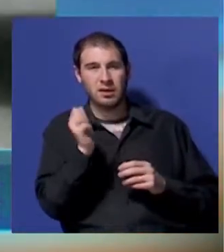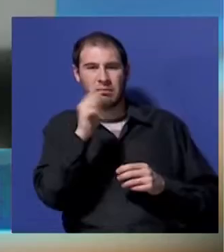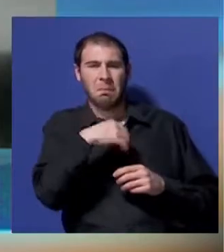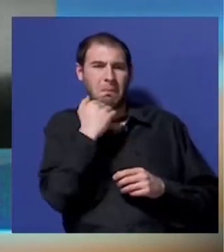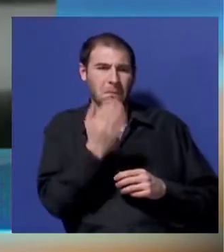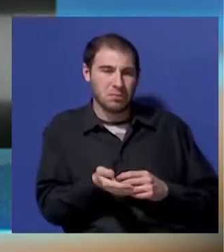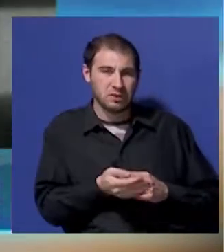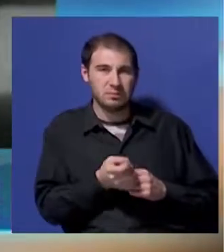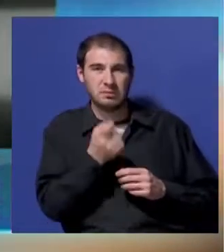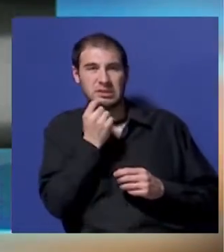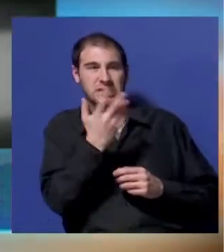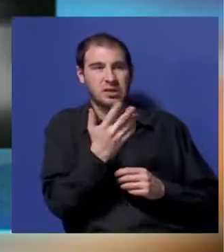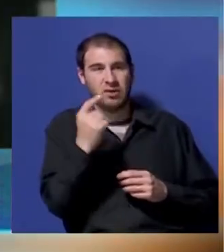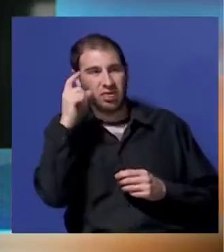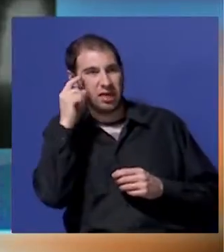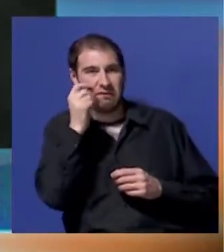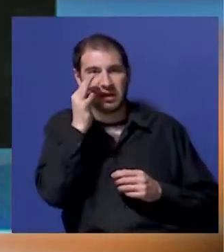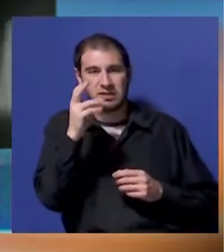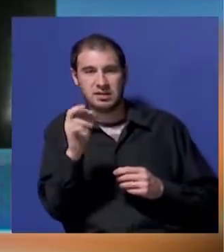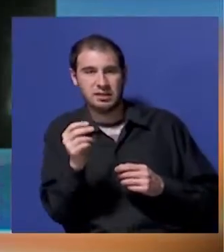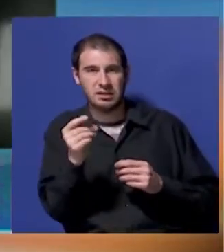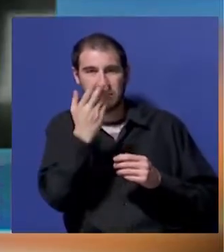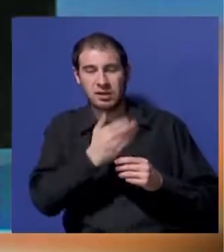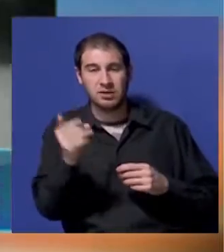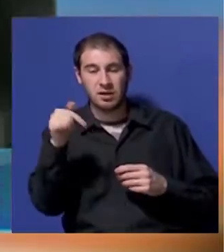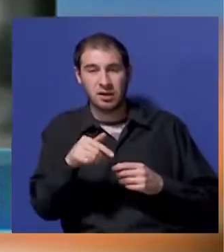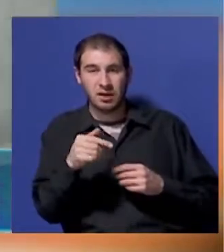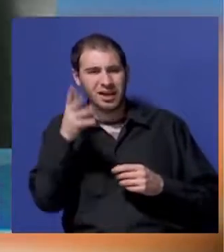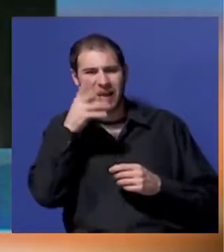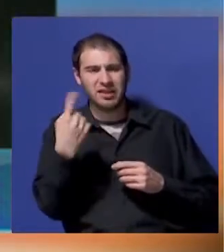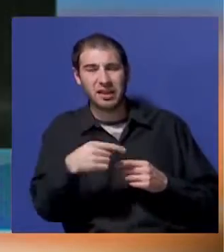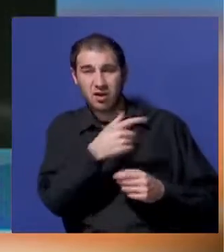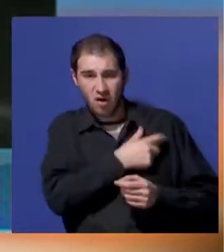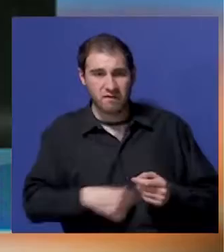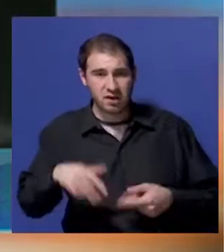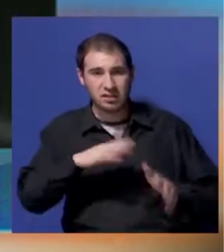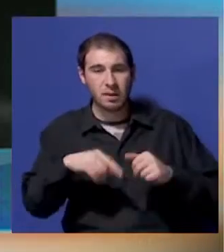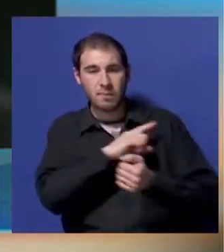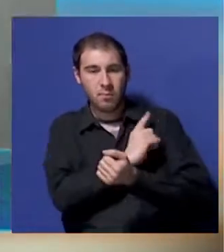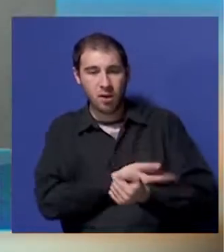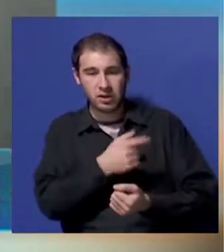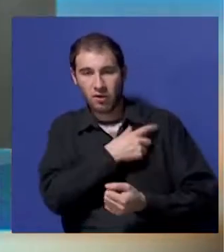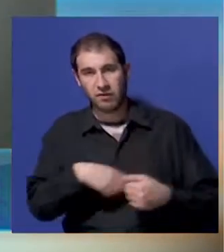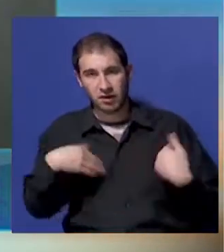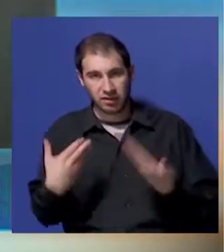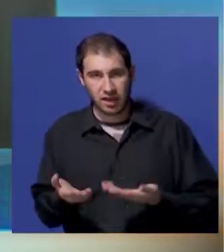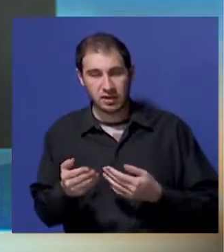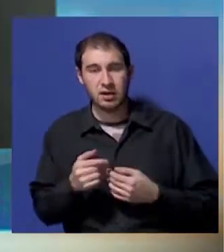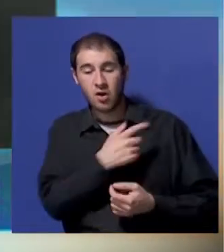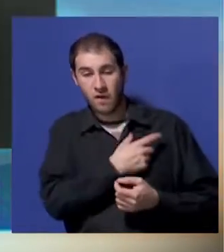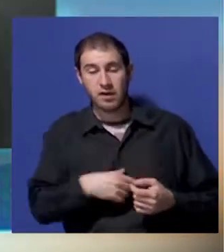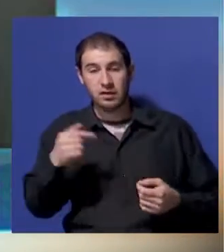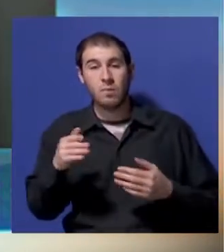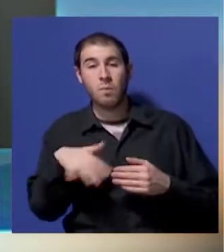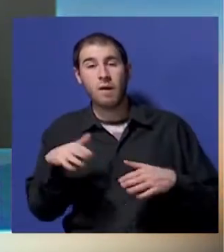fueron 5, 10, 20, 30, lo grave es que lo hizo el Estado, con el poder que el Estado le da, que el Estado tiene y que le da